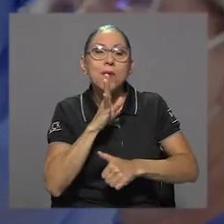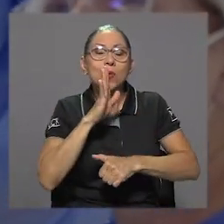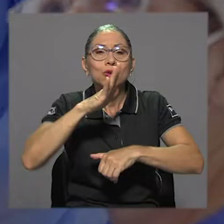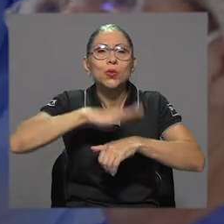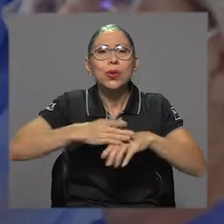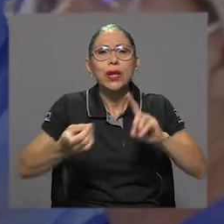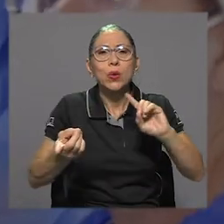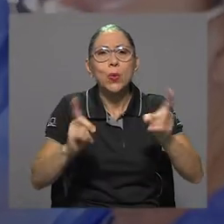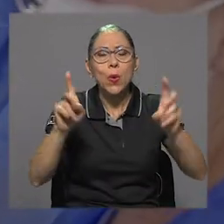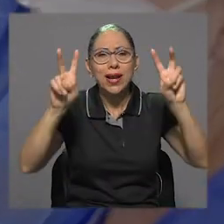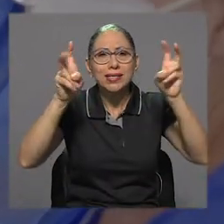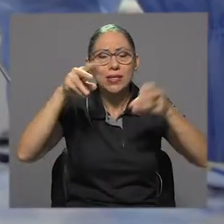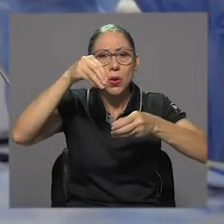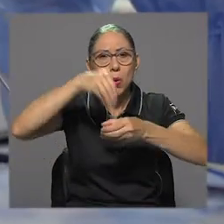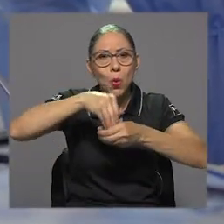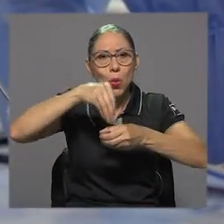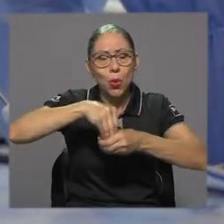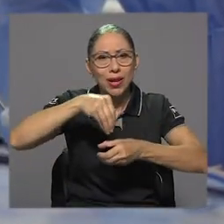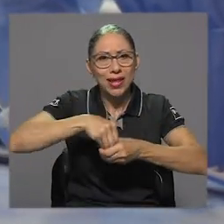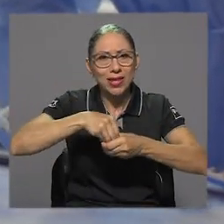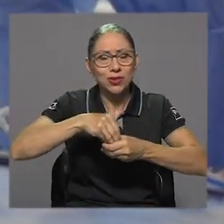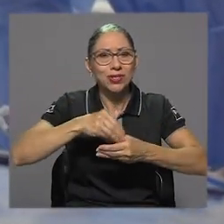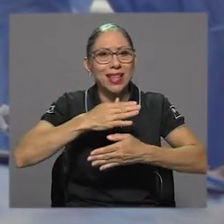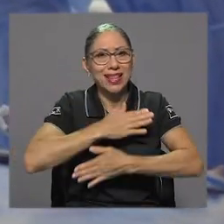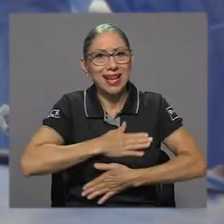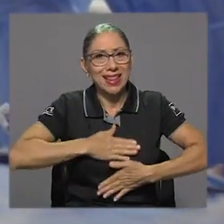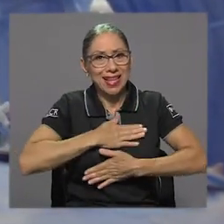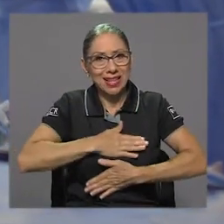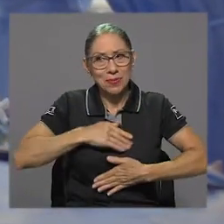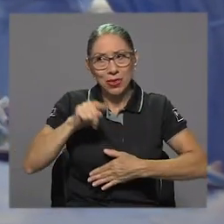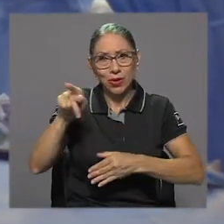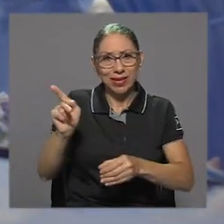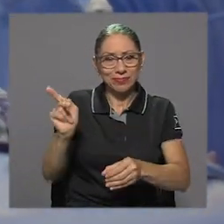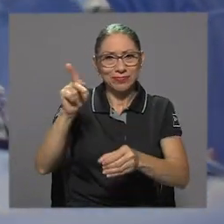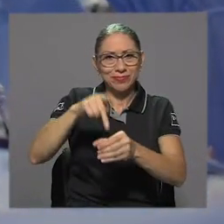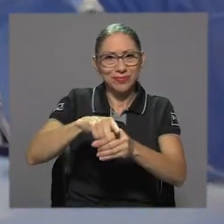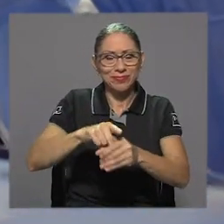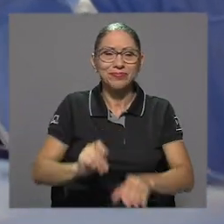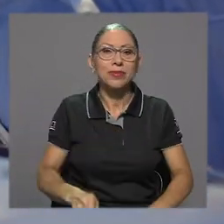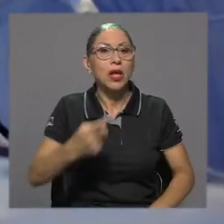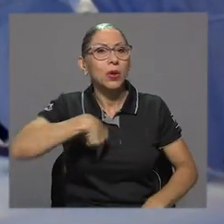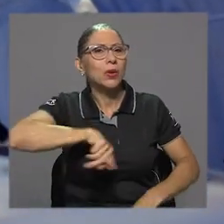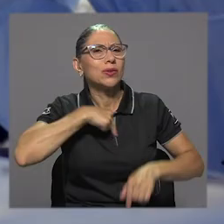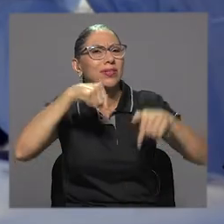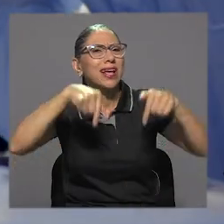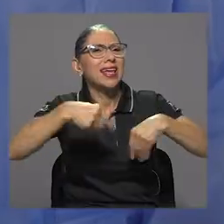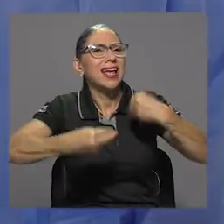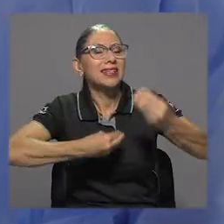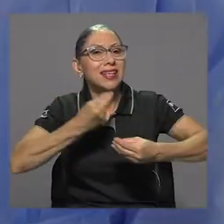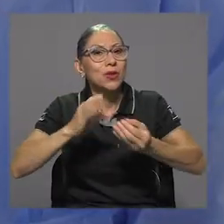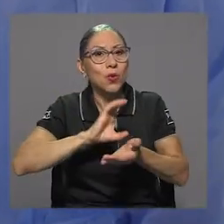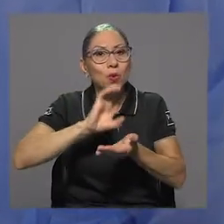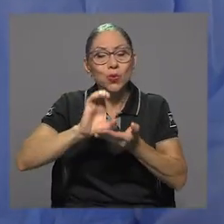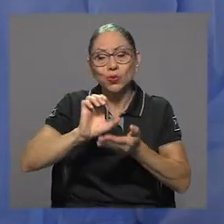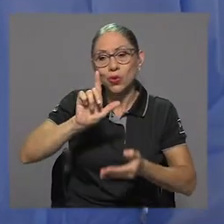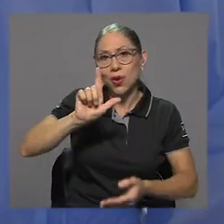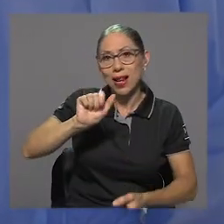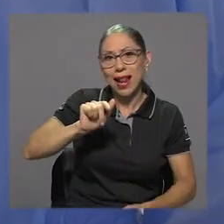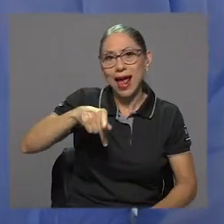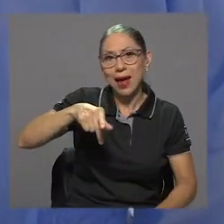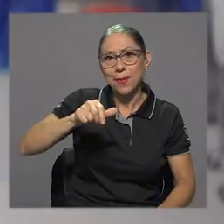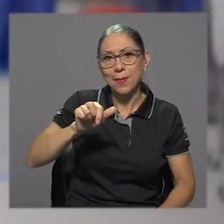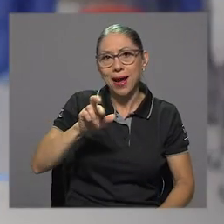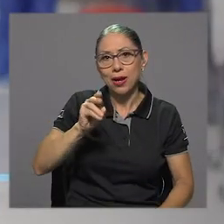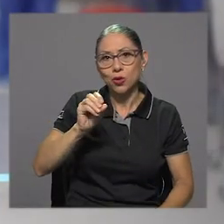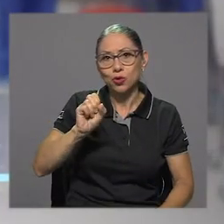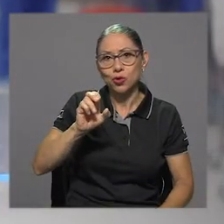en cirugía general, abordó cuáles son los contenidos del entretenimiento del que fue partícipe. Lo que estamos haciendo